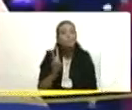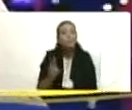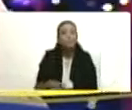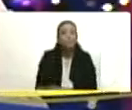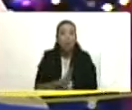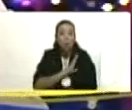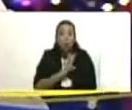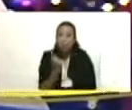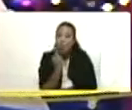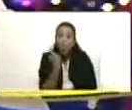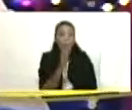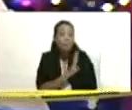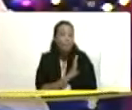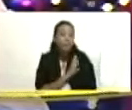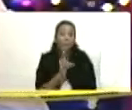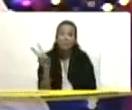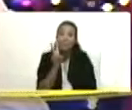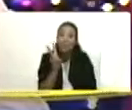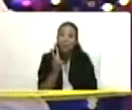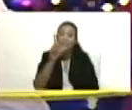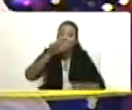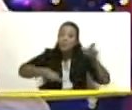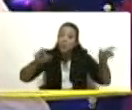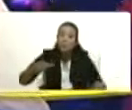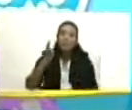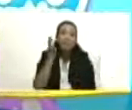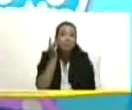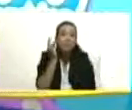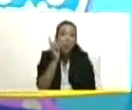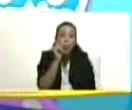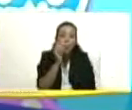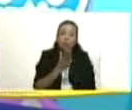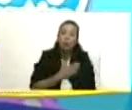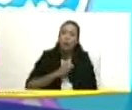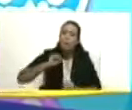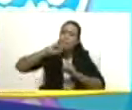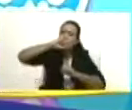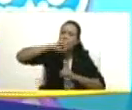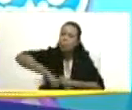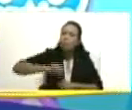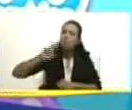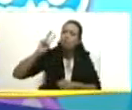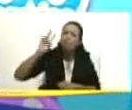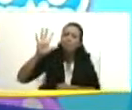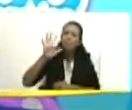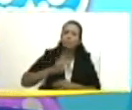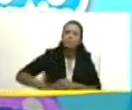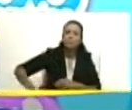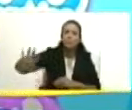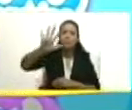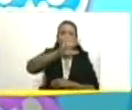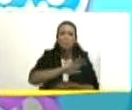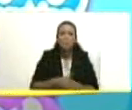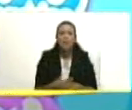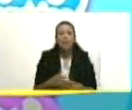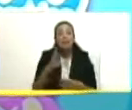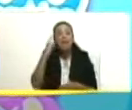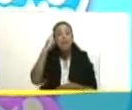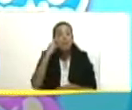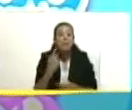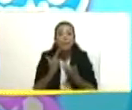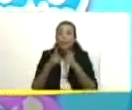le pertenecen a los venezolanos y venezolanas, que somos la patria nada más y nada menos que del gran